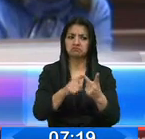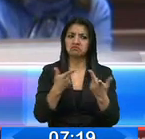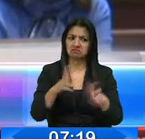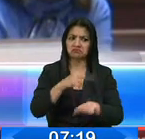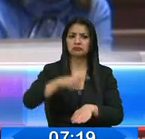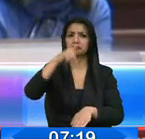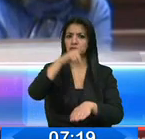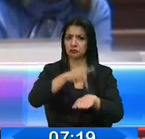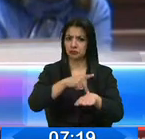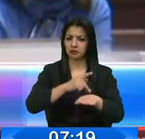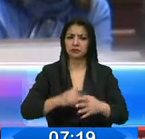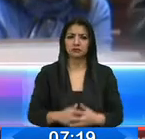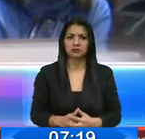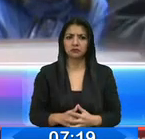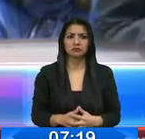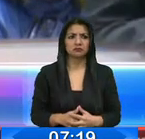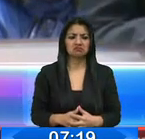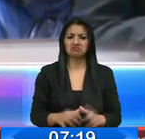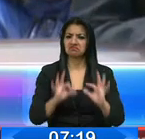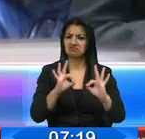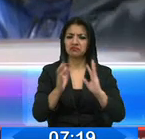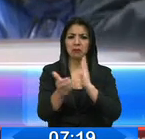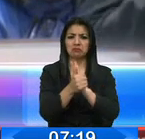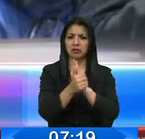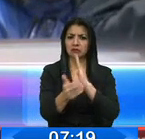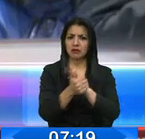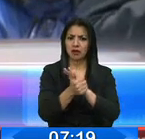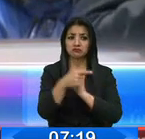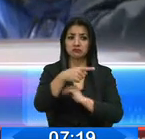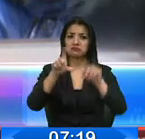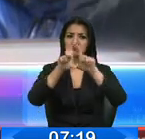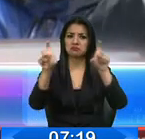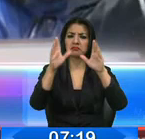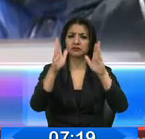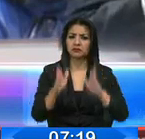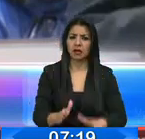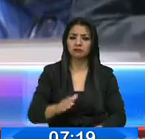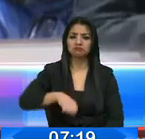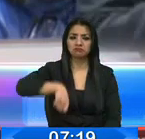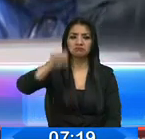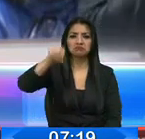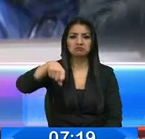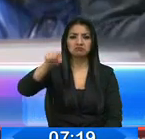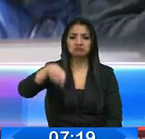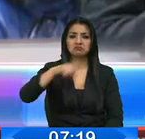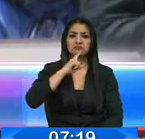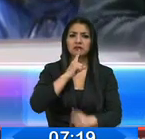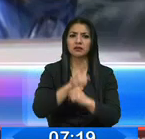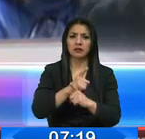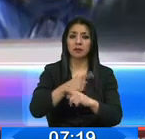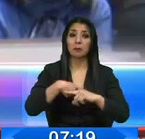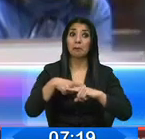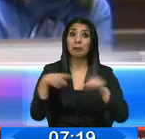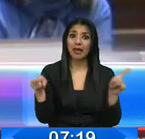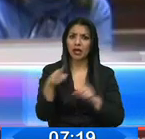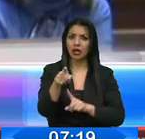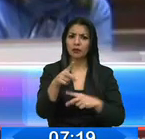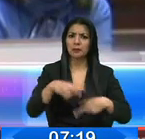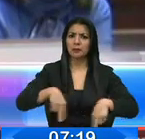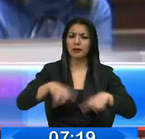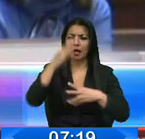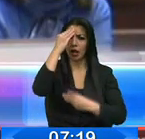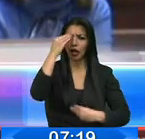preparada, profesional, empresario. Sí, de profundas convicciones